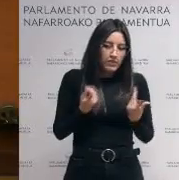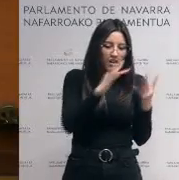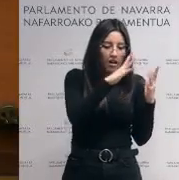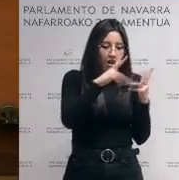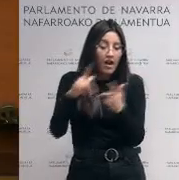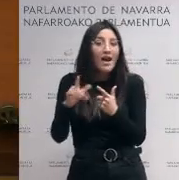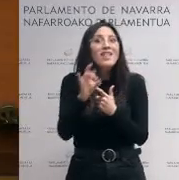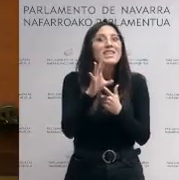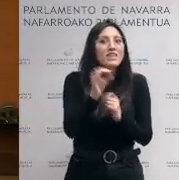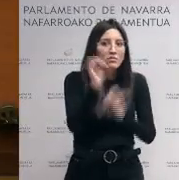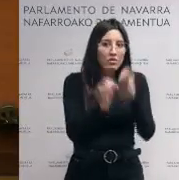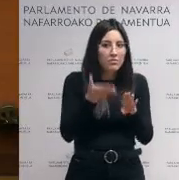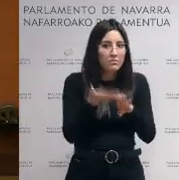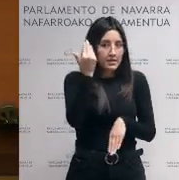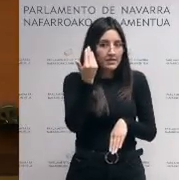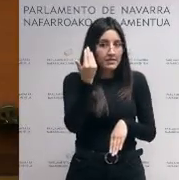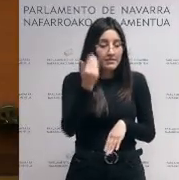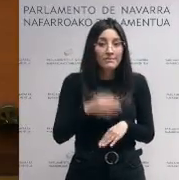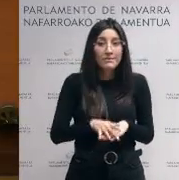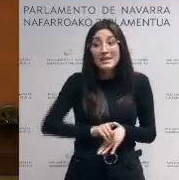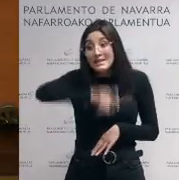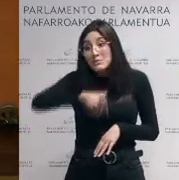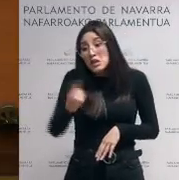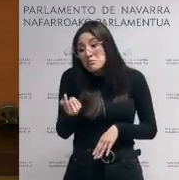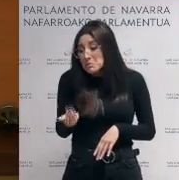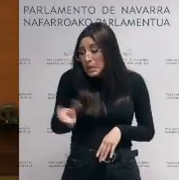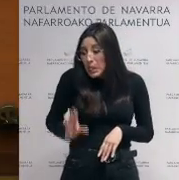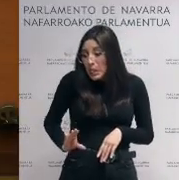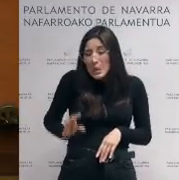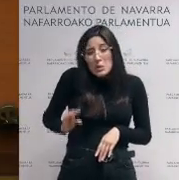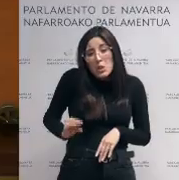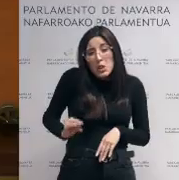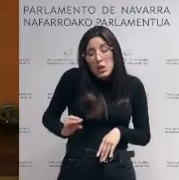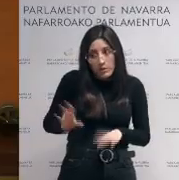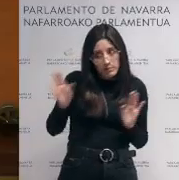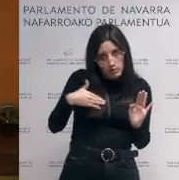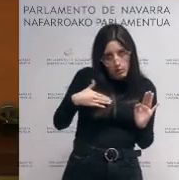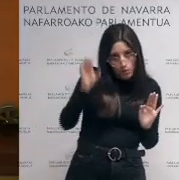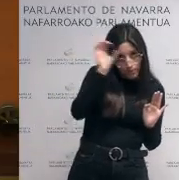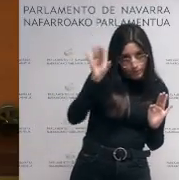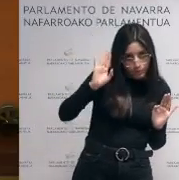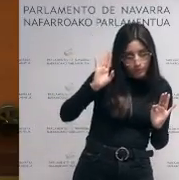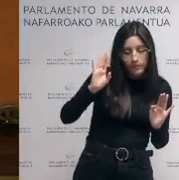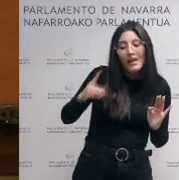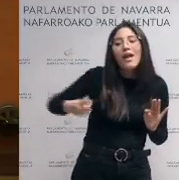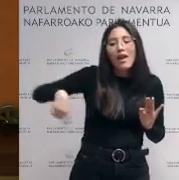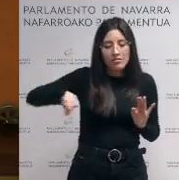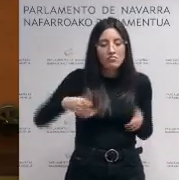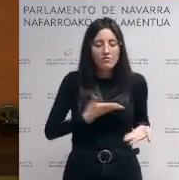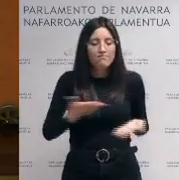un 15%. Y las personas con menos salario, desde luego, a nuestro juicio, pensamos que merecen ser